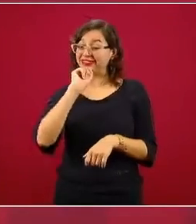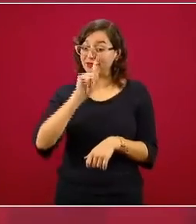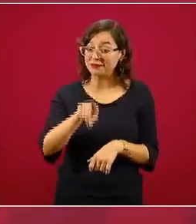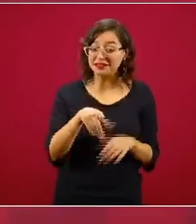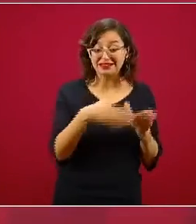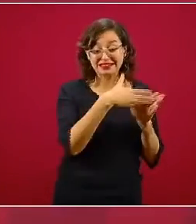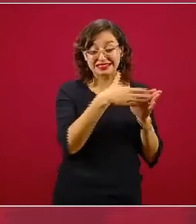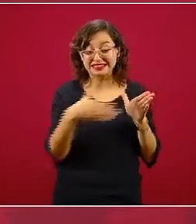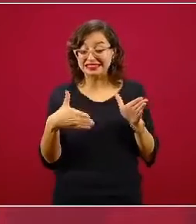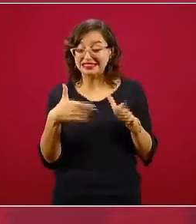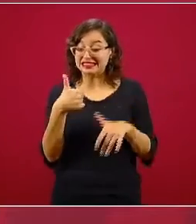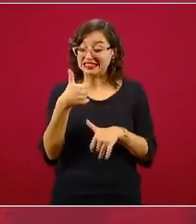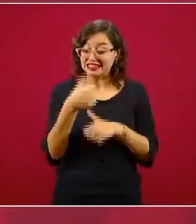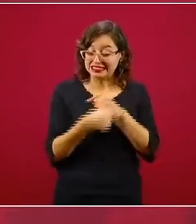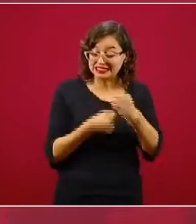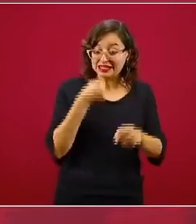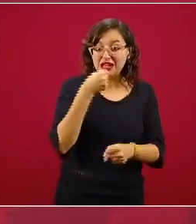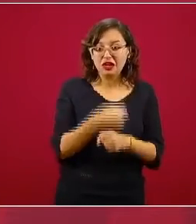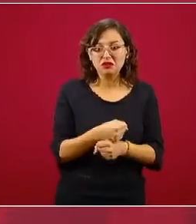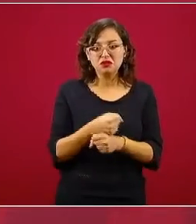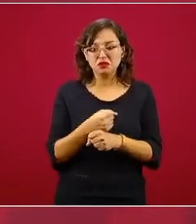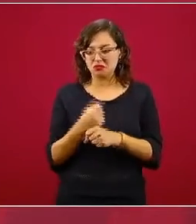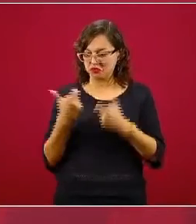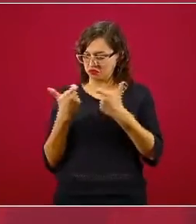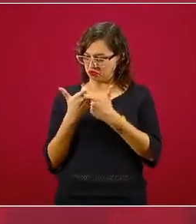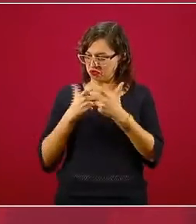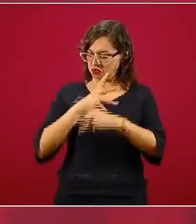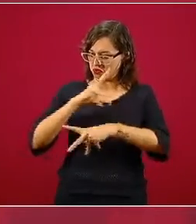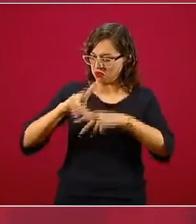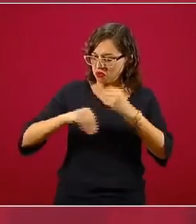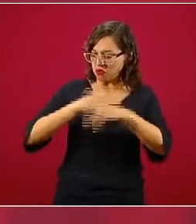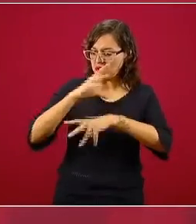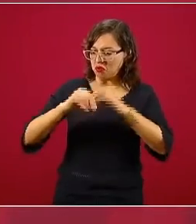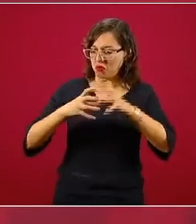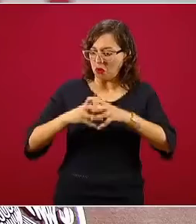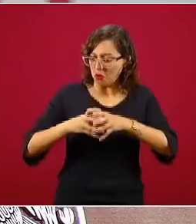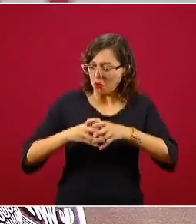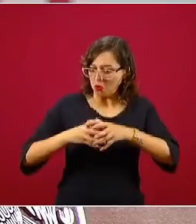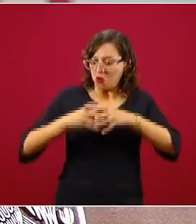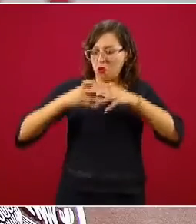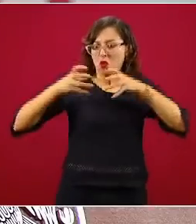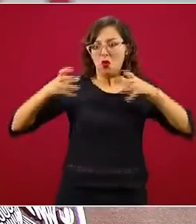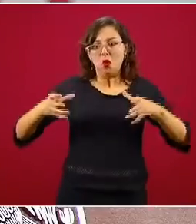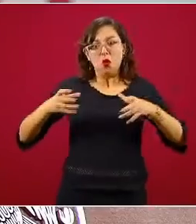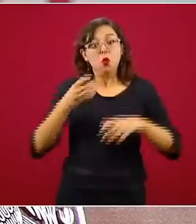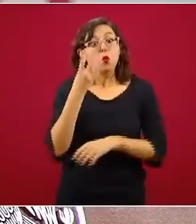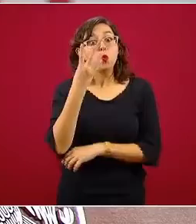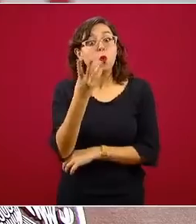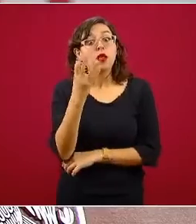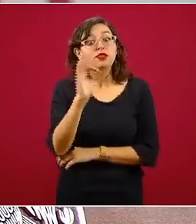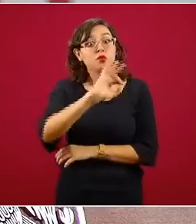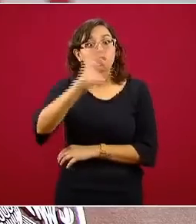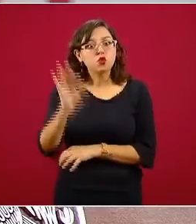hay crecimiento económico, en promedio 4%,